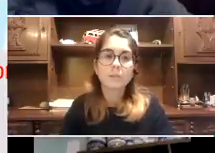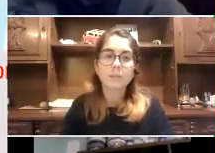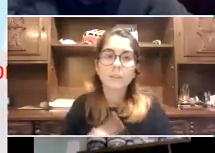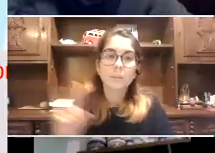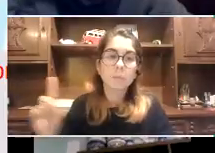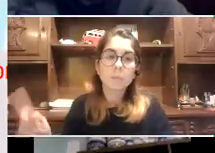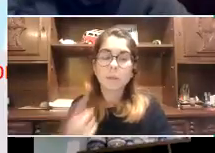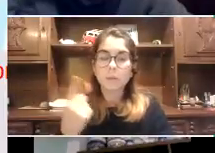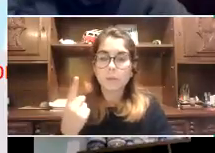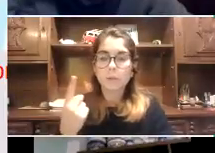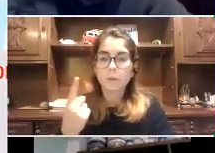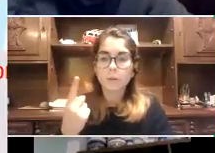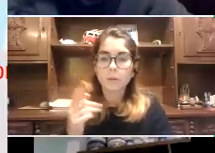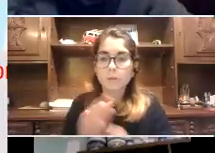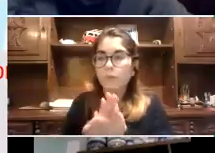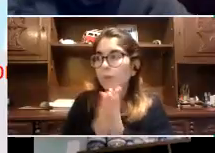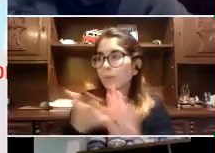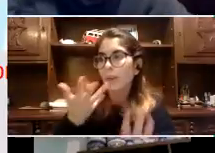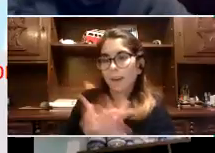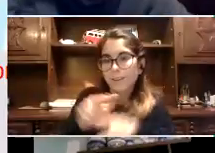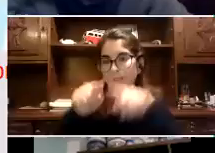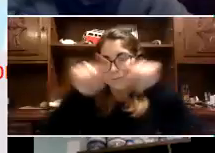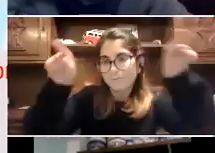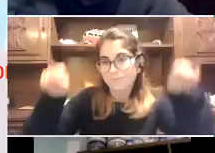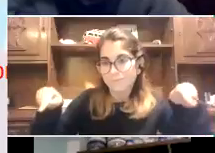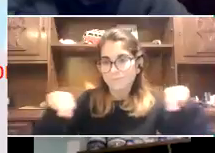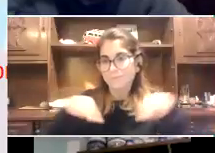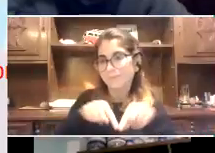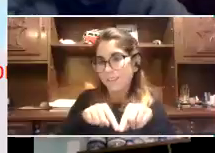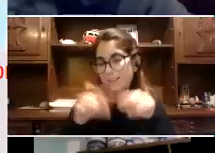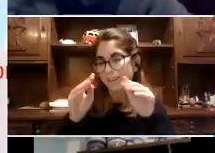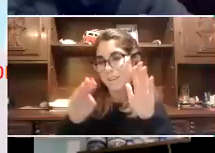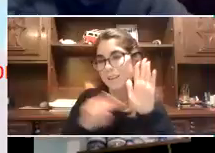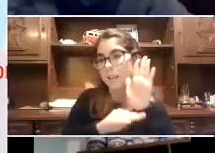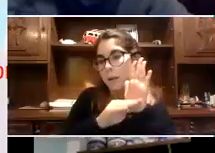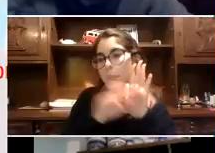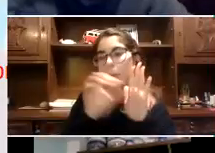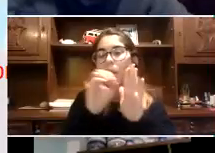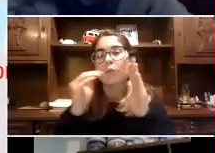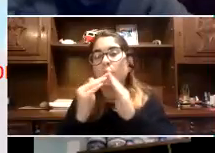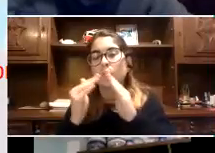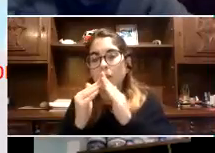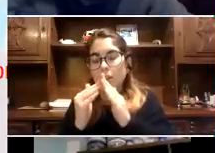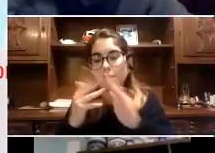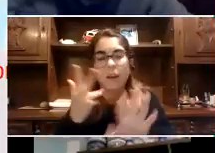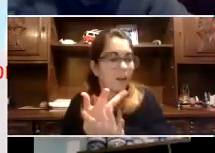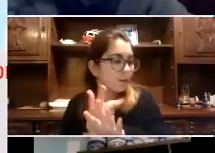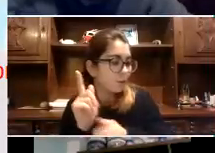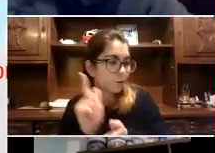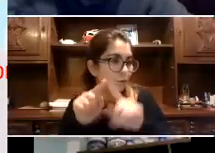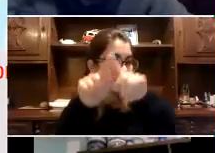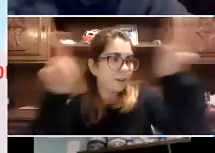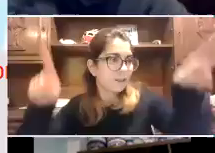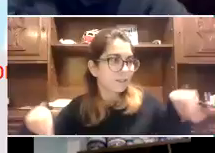por supuesto, todos estamos en alguna habitación de diverso tamaño en general, pero digamos una habitación a escala